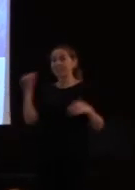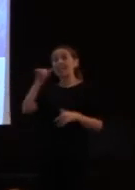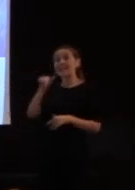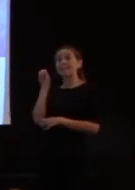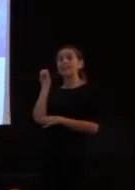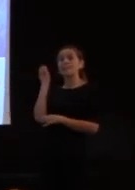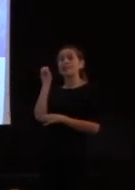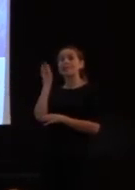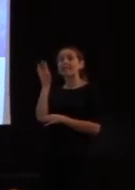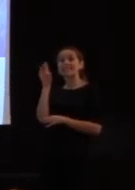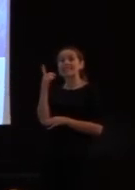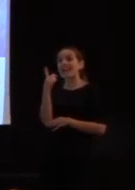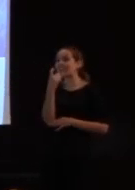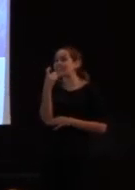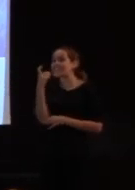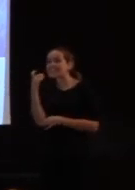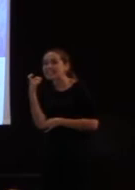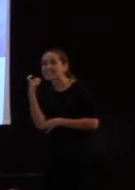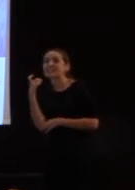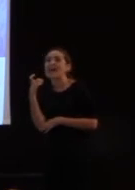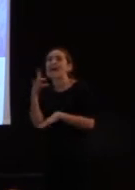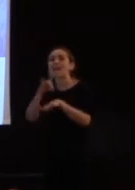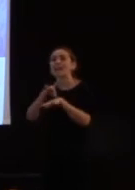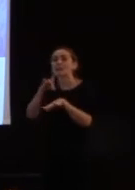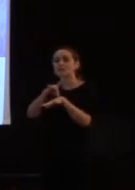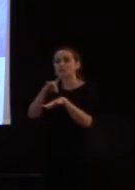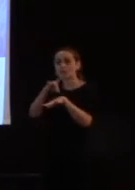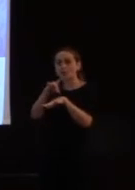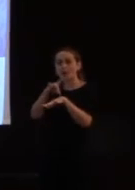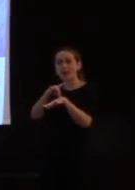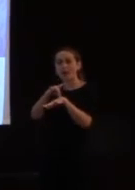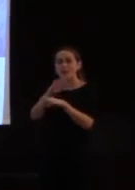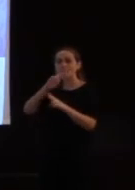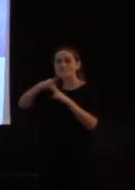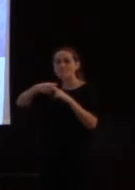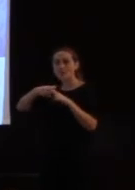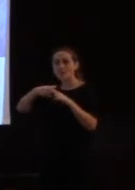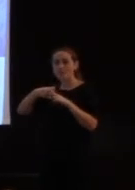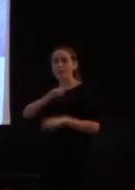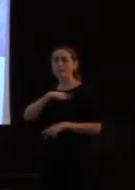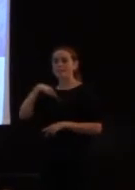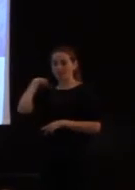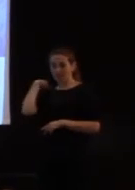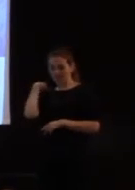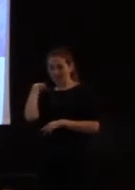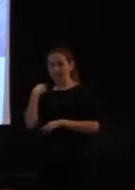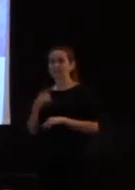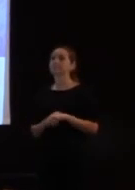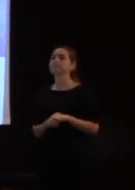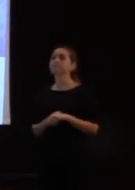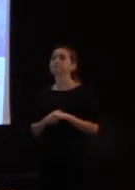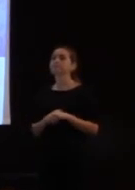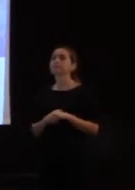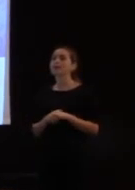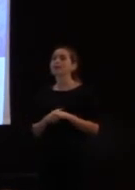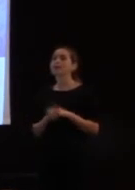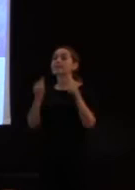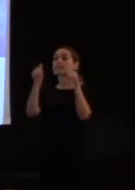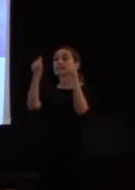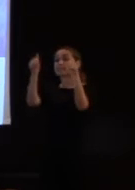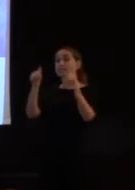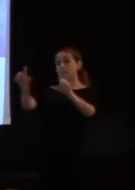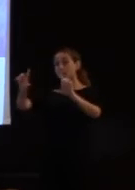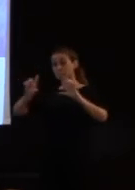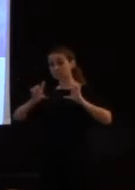sin la doctora Montserrat Vilar Santa Susana, es licenciada en Filosofía y Letras y en Filología y doctora por la Universidad Autónoma de